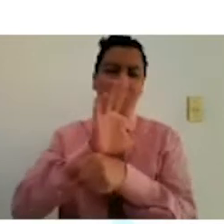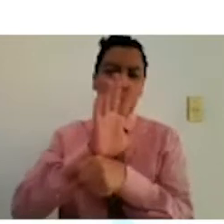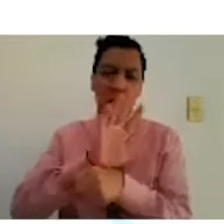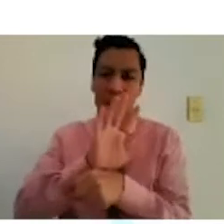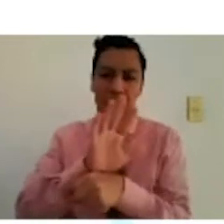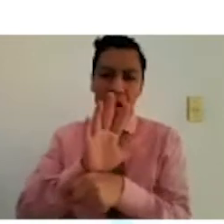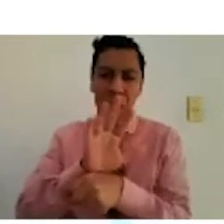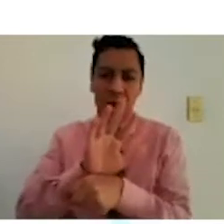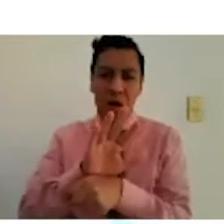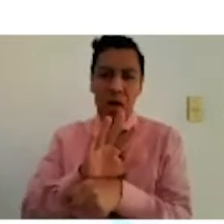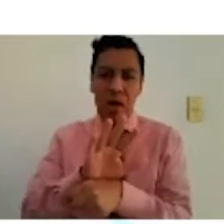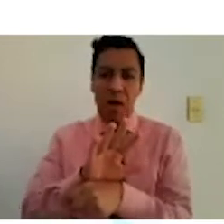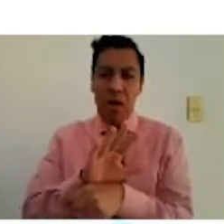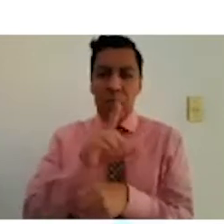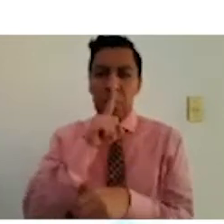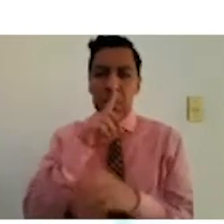silente.